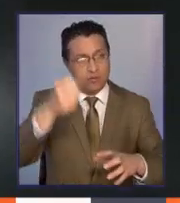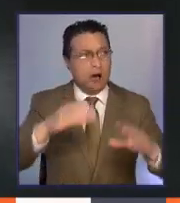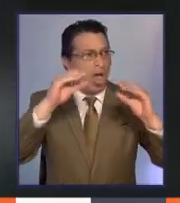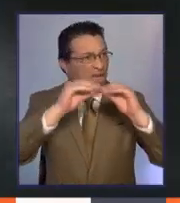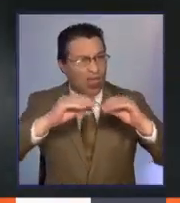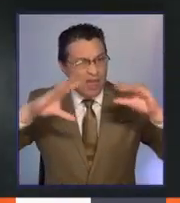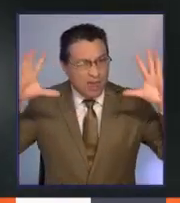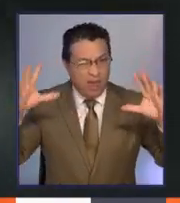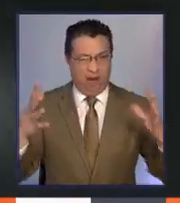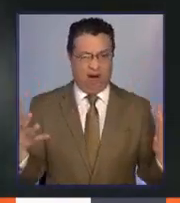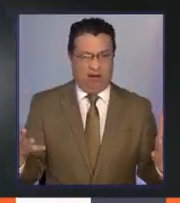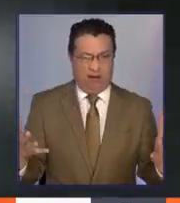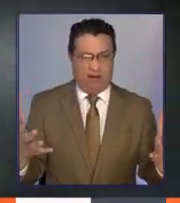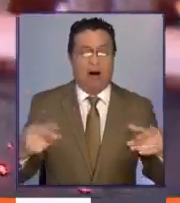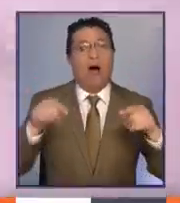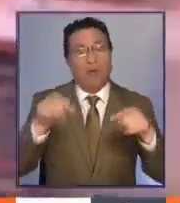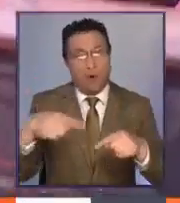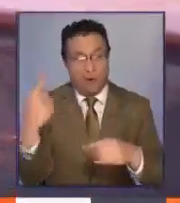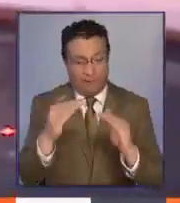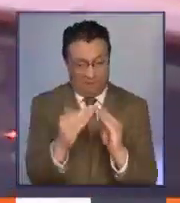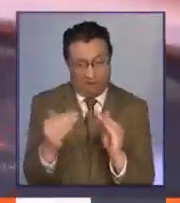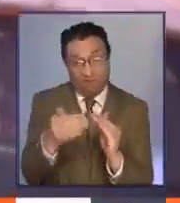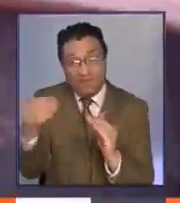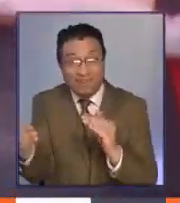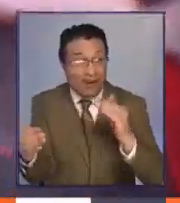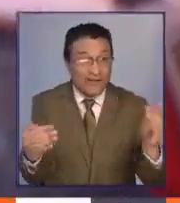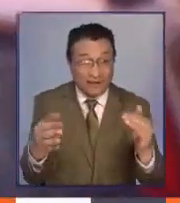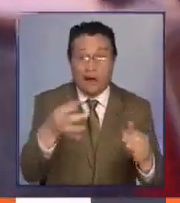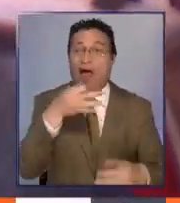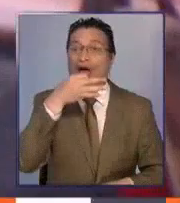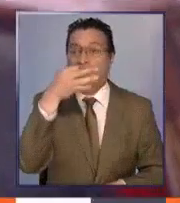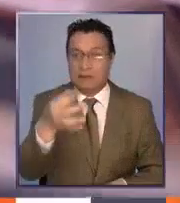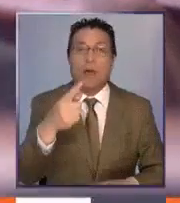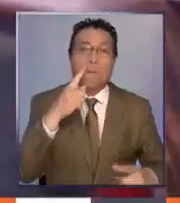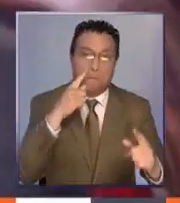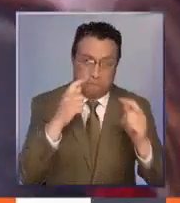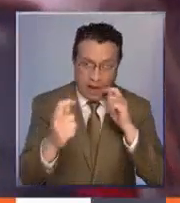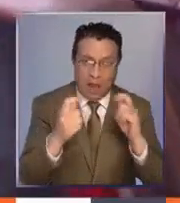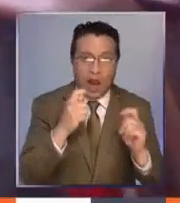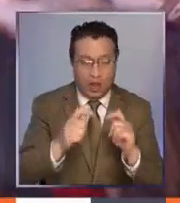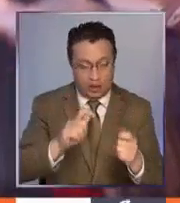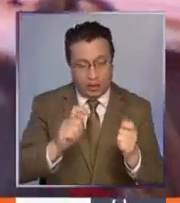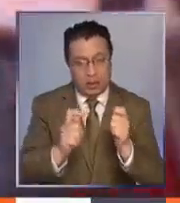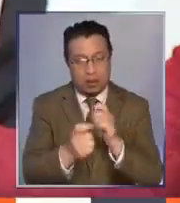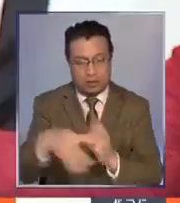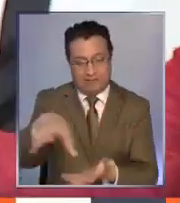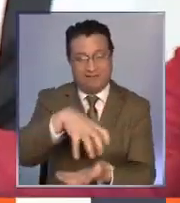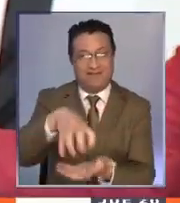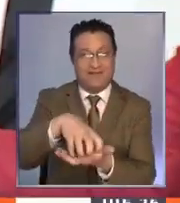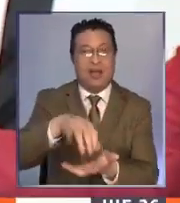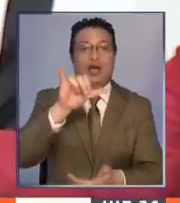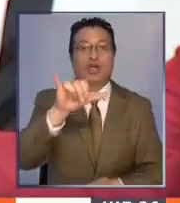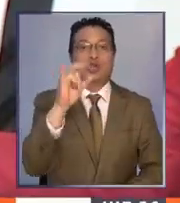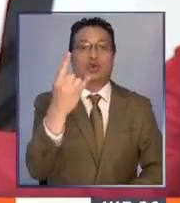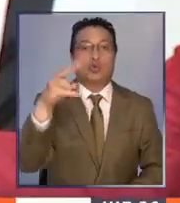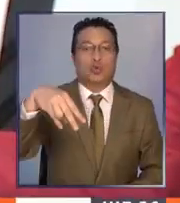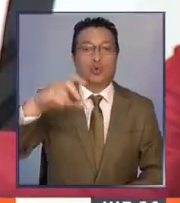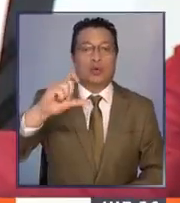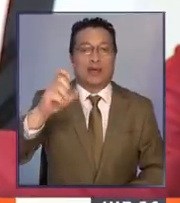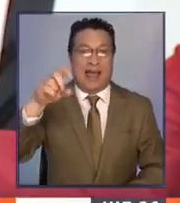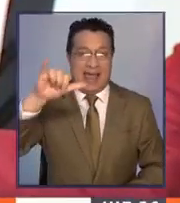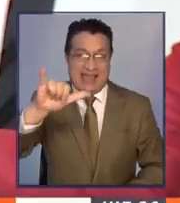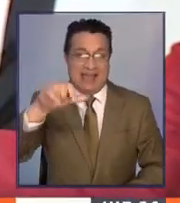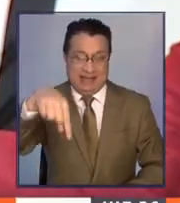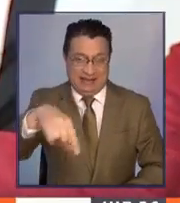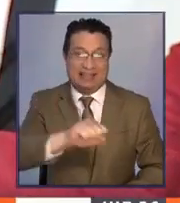del día que, según los mismos vecinos, viene a confirmar lo peligroso que se ha vuelto el barrio Yungay. Aquí se puso muy malo,